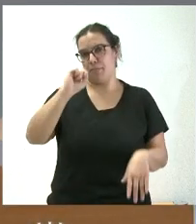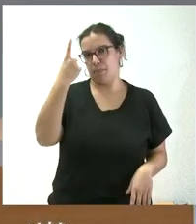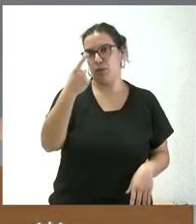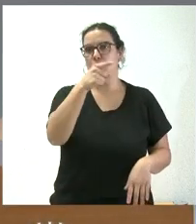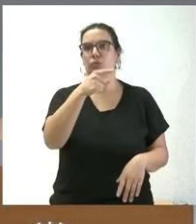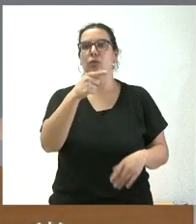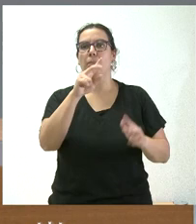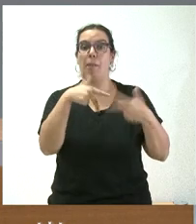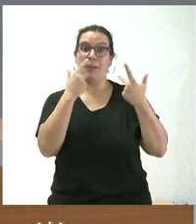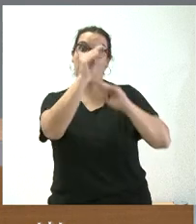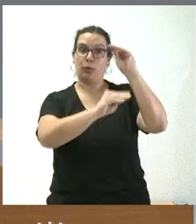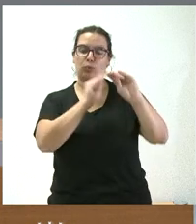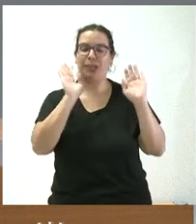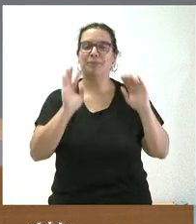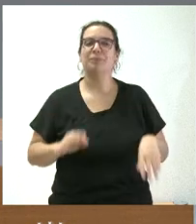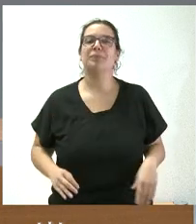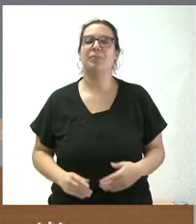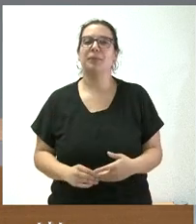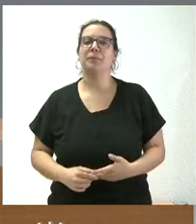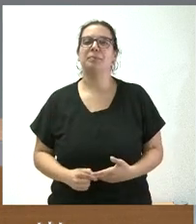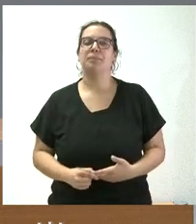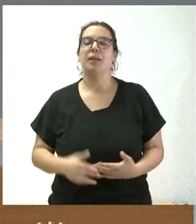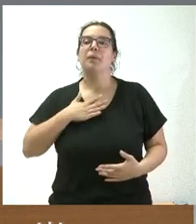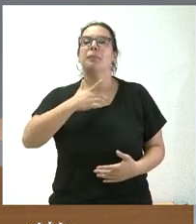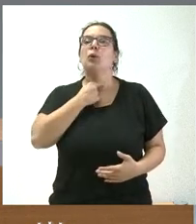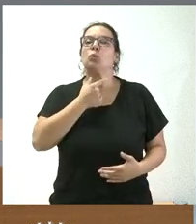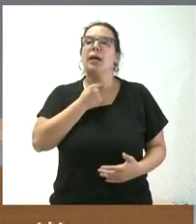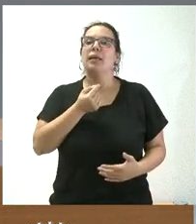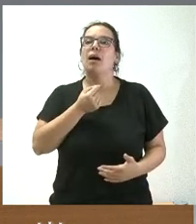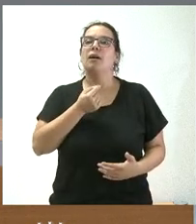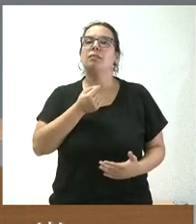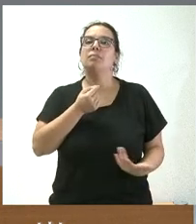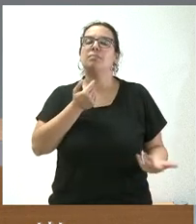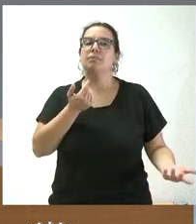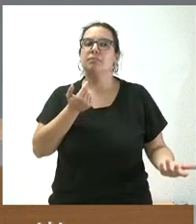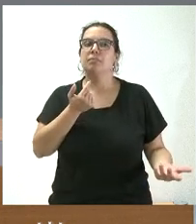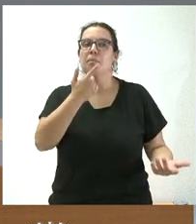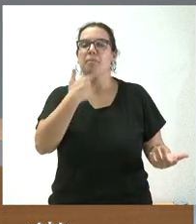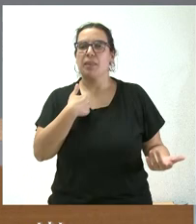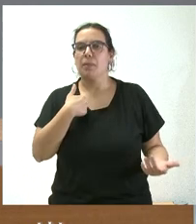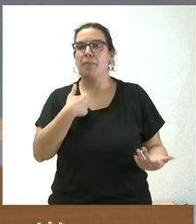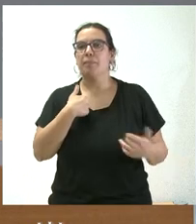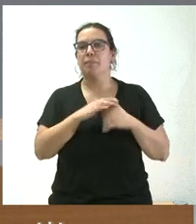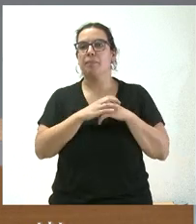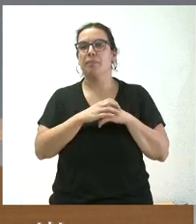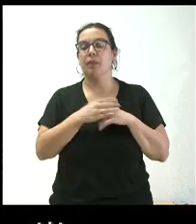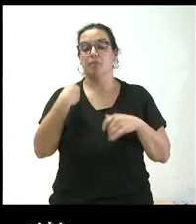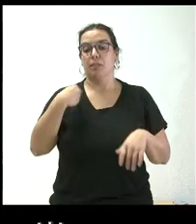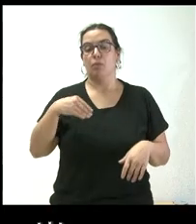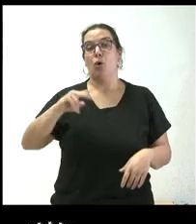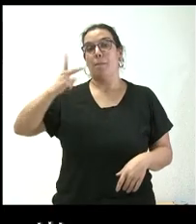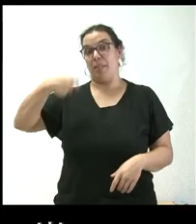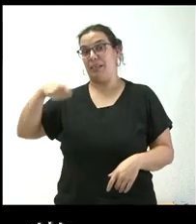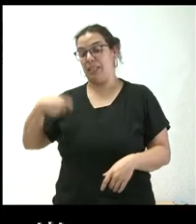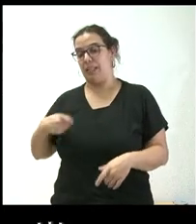permita preguntar Me gustaría e que nos dijese si asumiendo que las declaraciones de Gallardo según